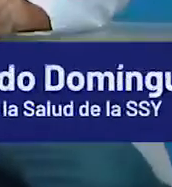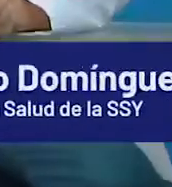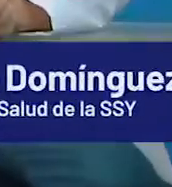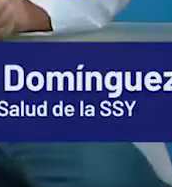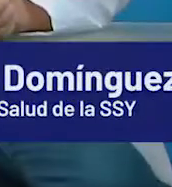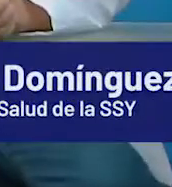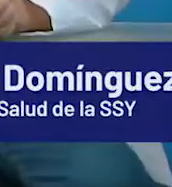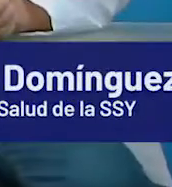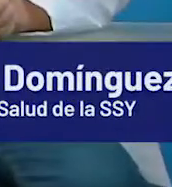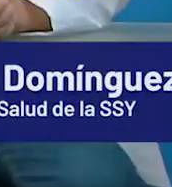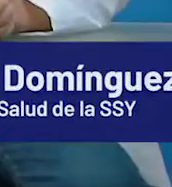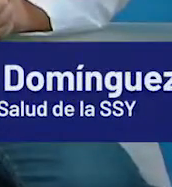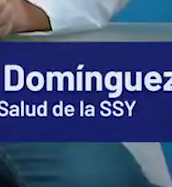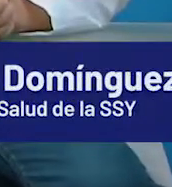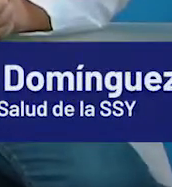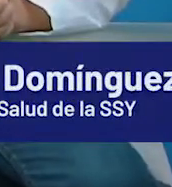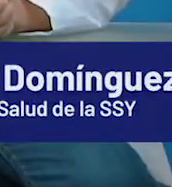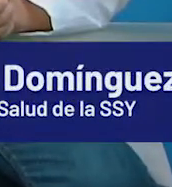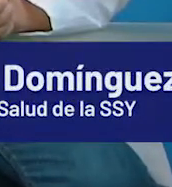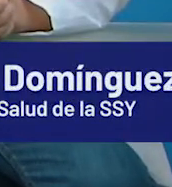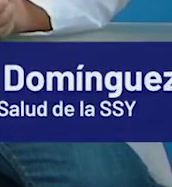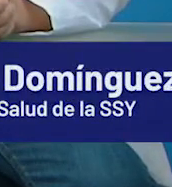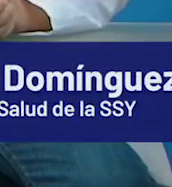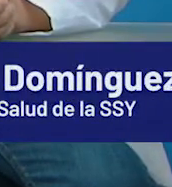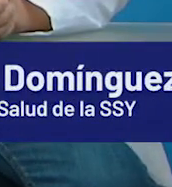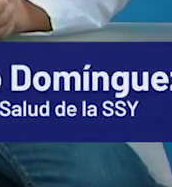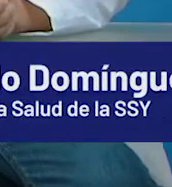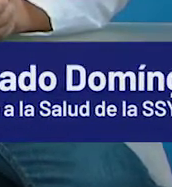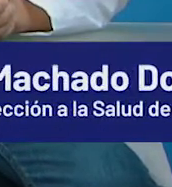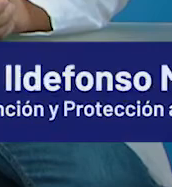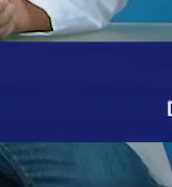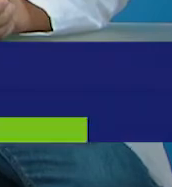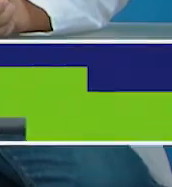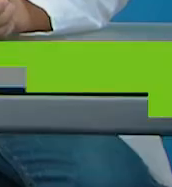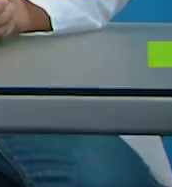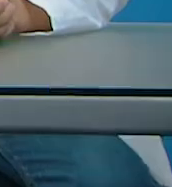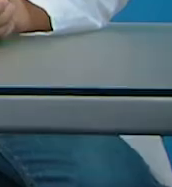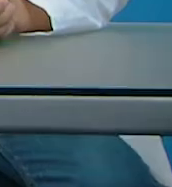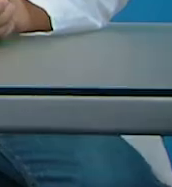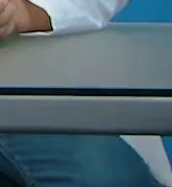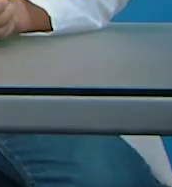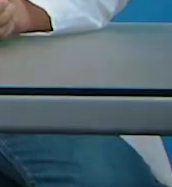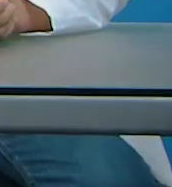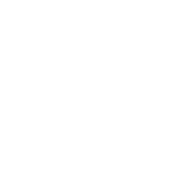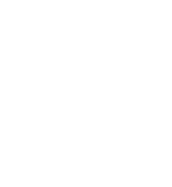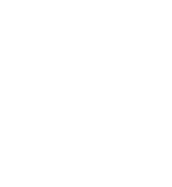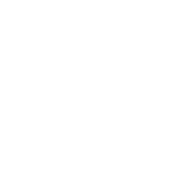Estaremos actualizando esta información todos los días por este mismo medio. Muchas gracias.